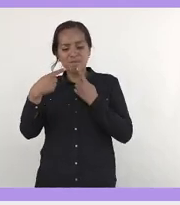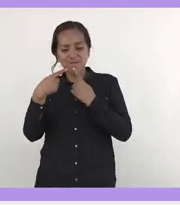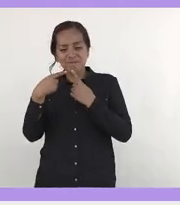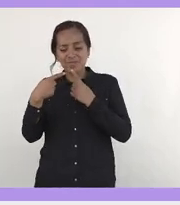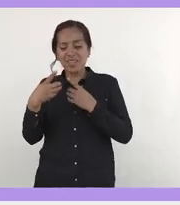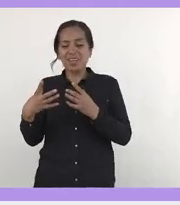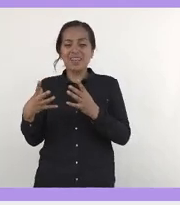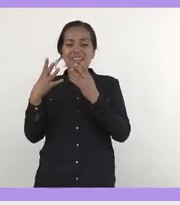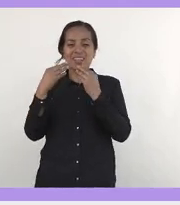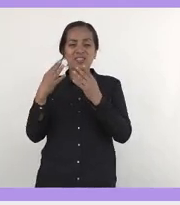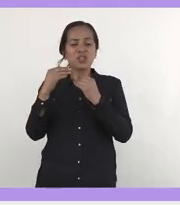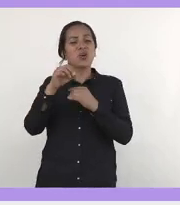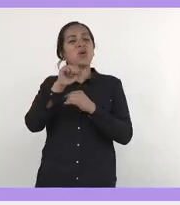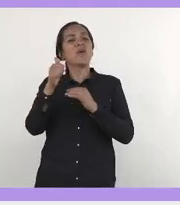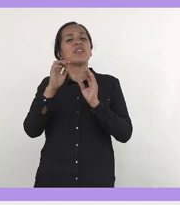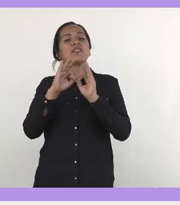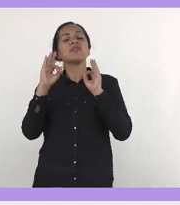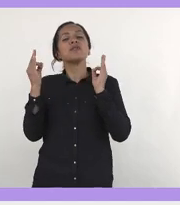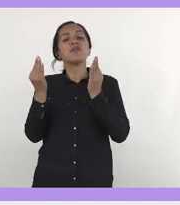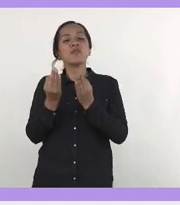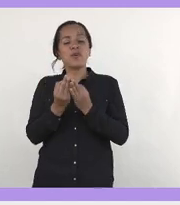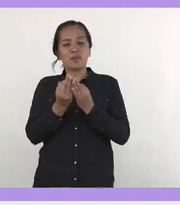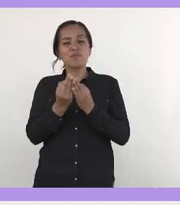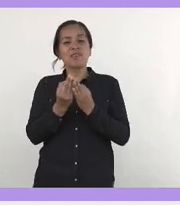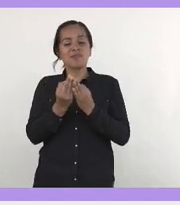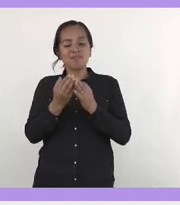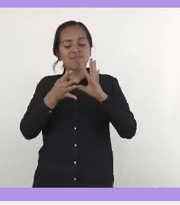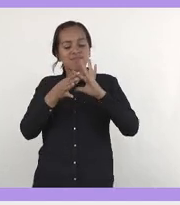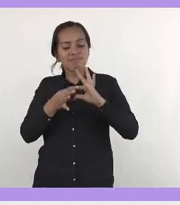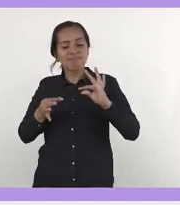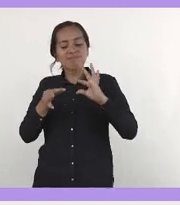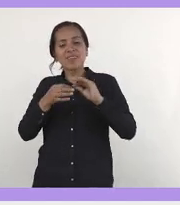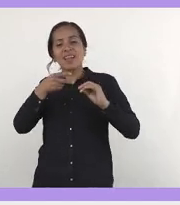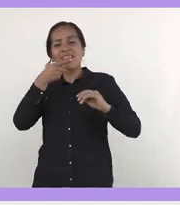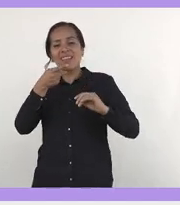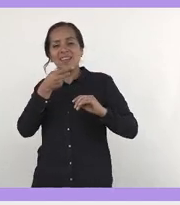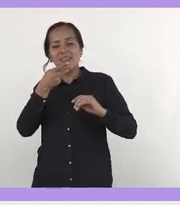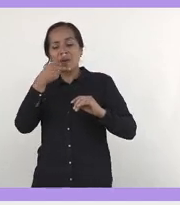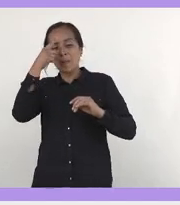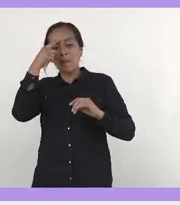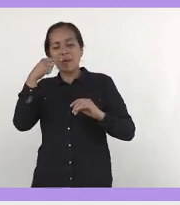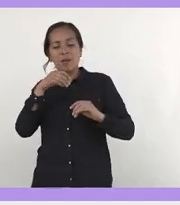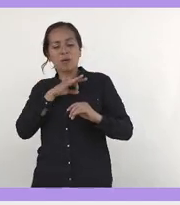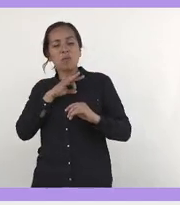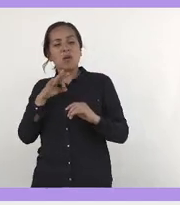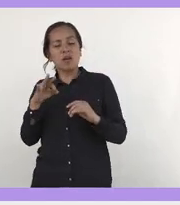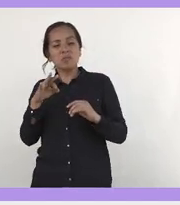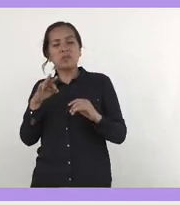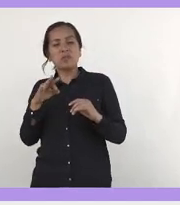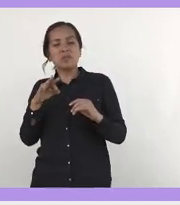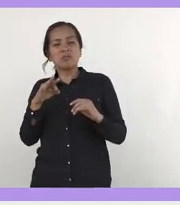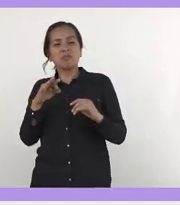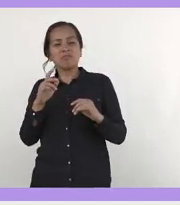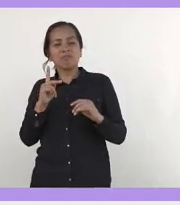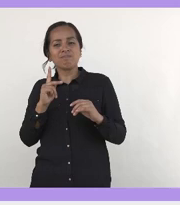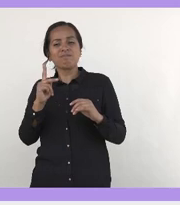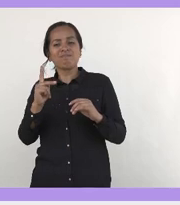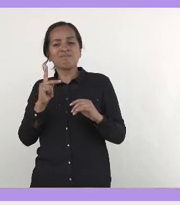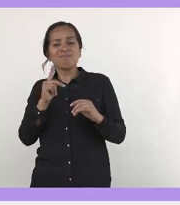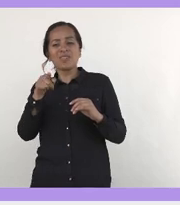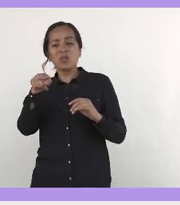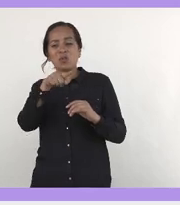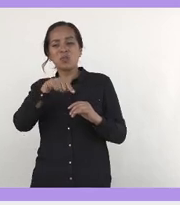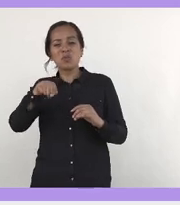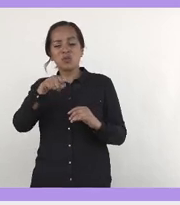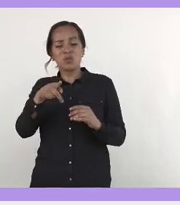enseñes otras formas de hablar para que podamos identificarnos bueno en mi caso mucho con con las jugadoras